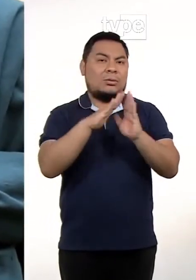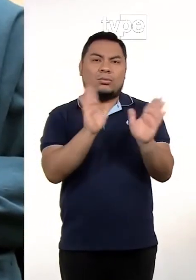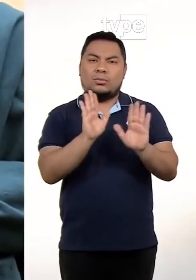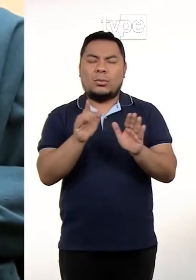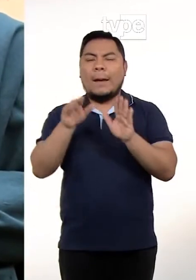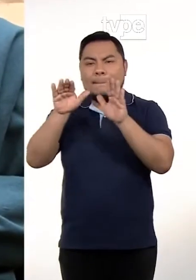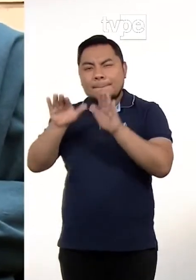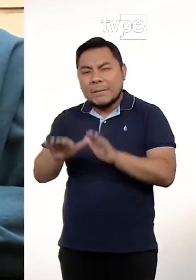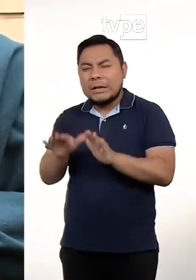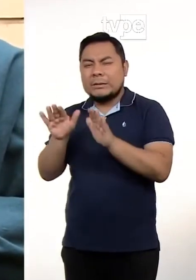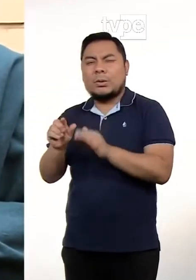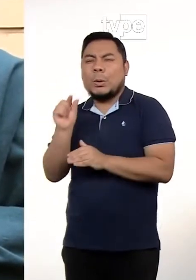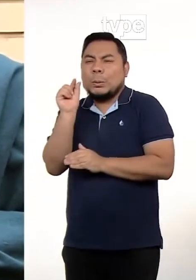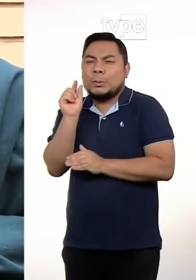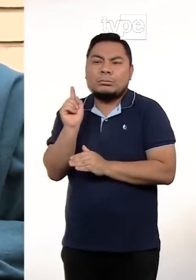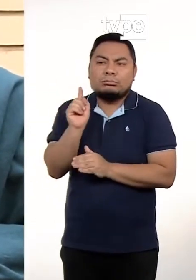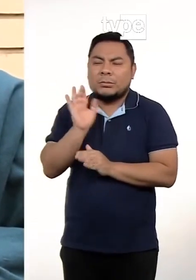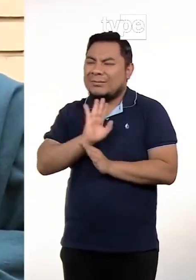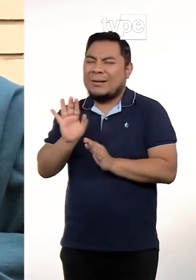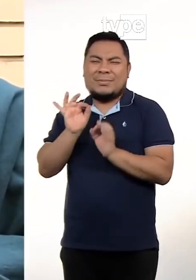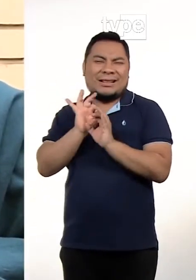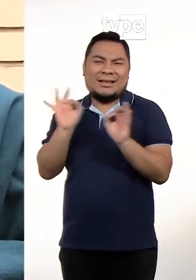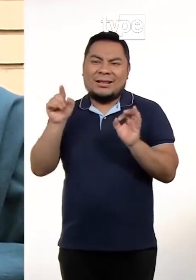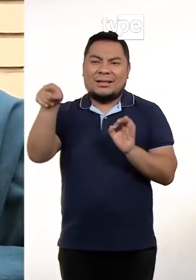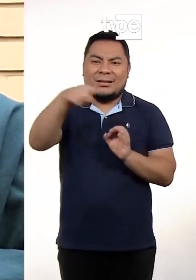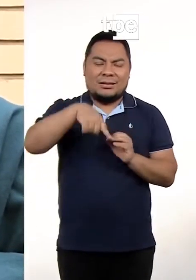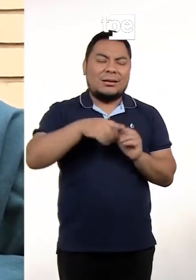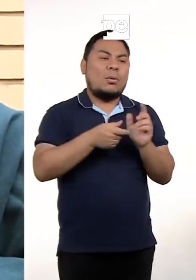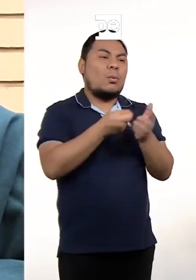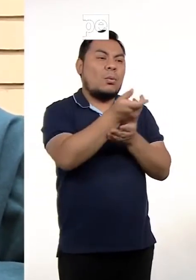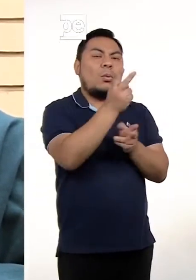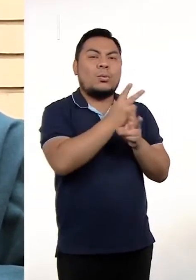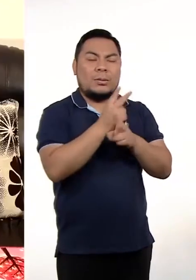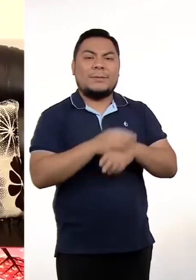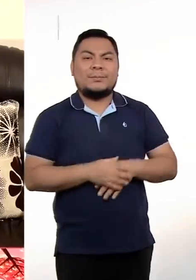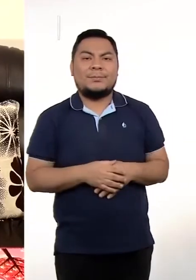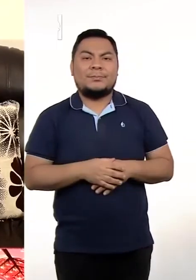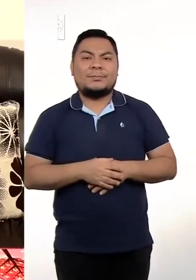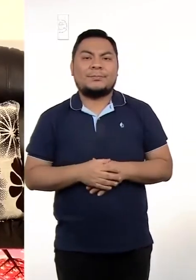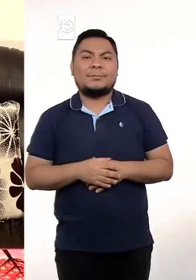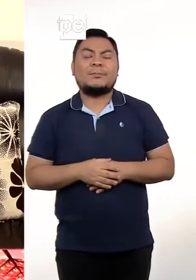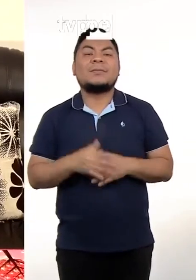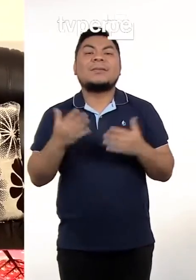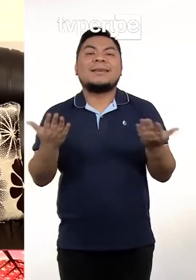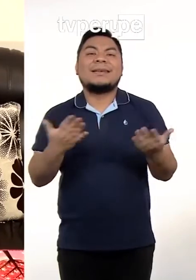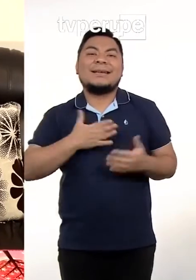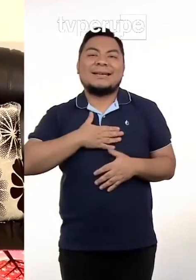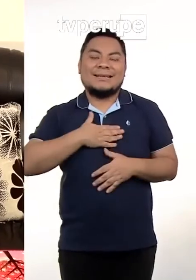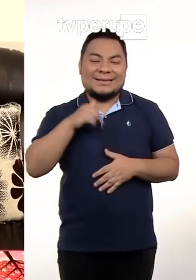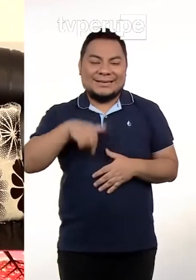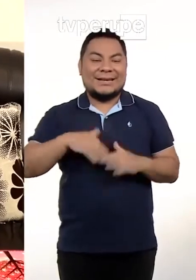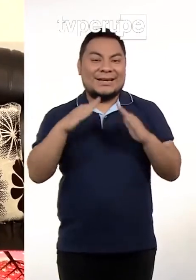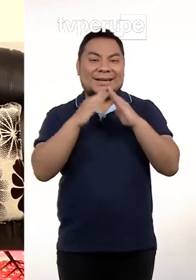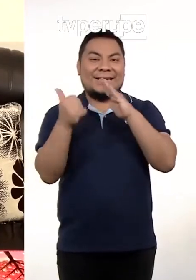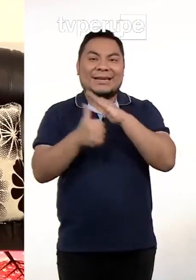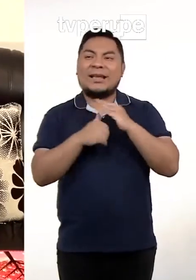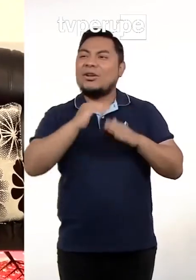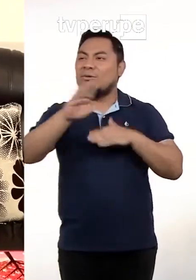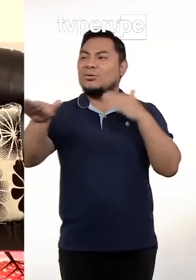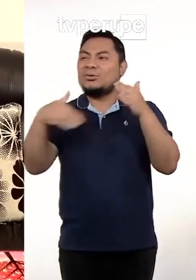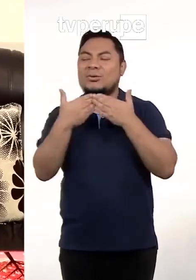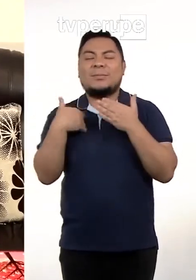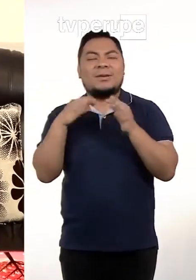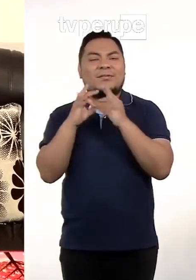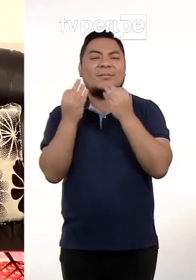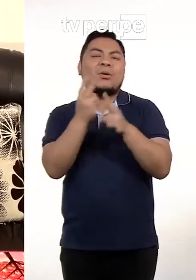casa, tratar de salir lo menos posible de casa en estos momentos. Los consejos que puedo dar a los jóvenes es que ellos tienen que